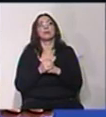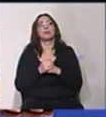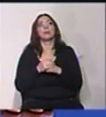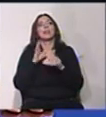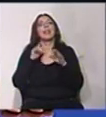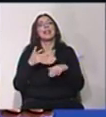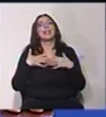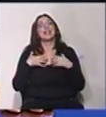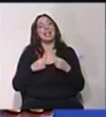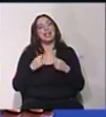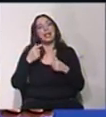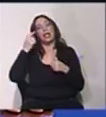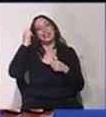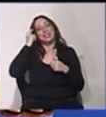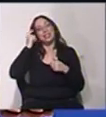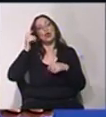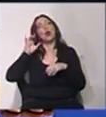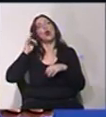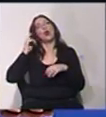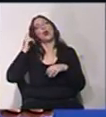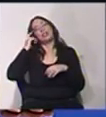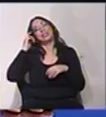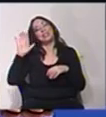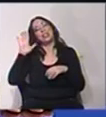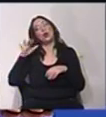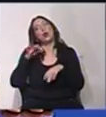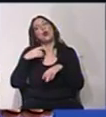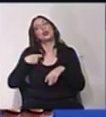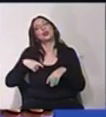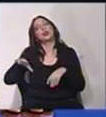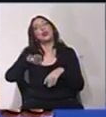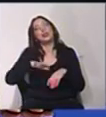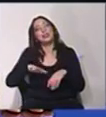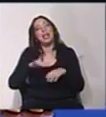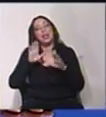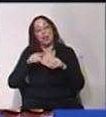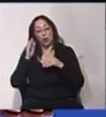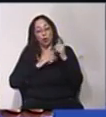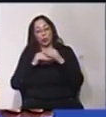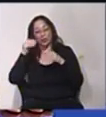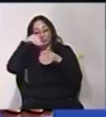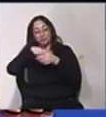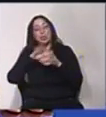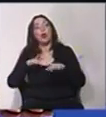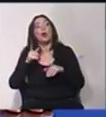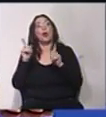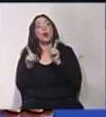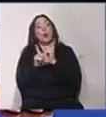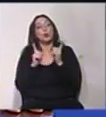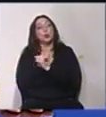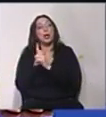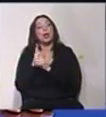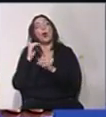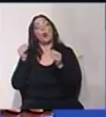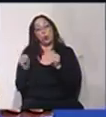la salud psicosocial deben ser construidos por los propios usuarios, en conjunto con los profesionales, pero con